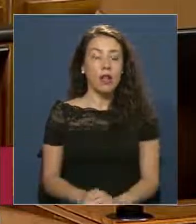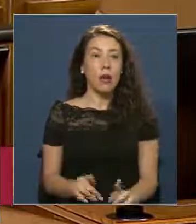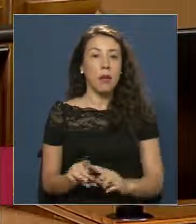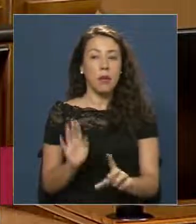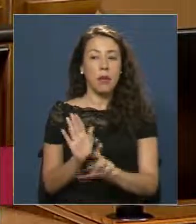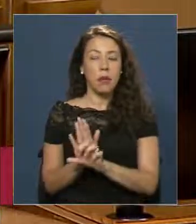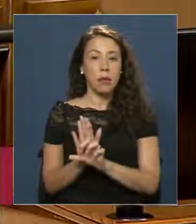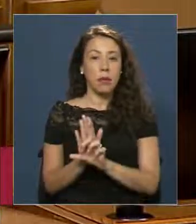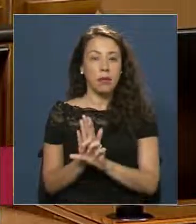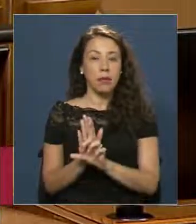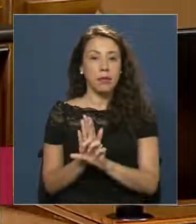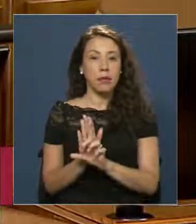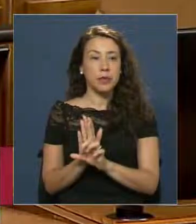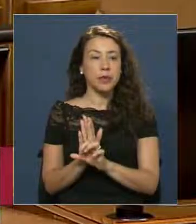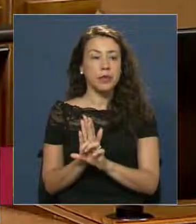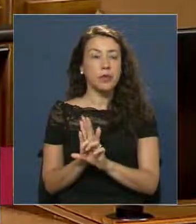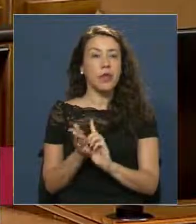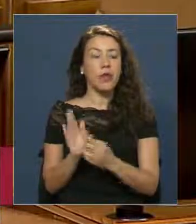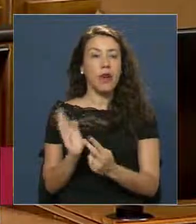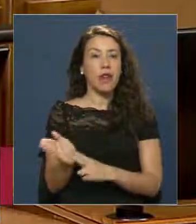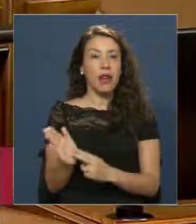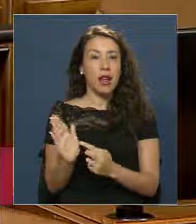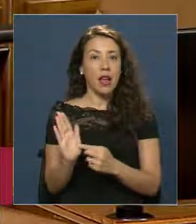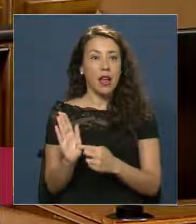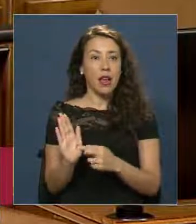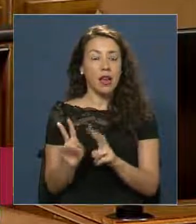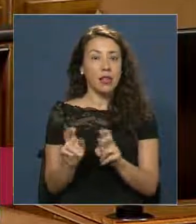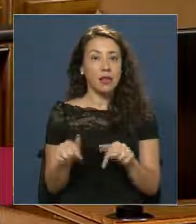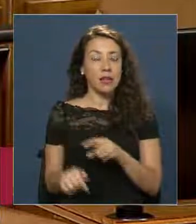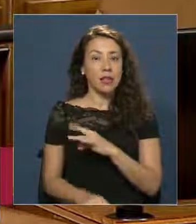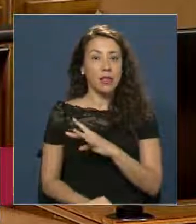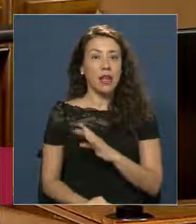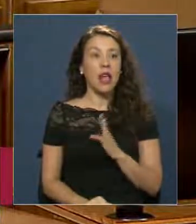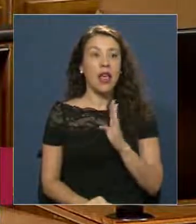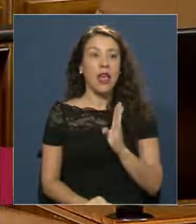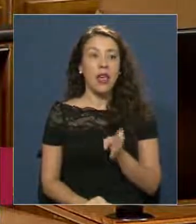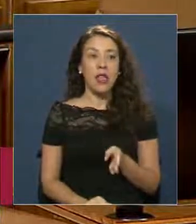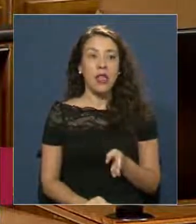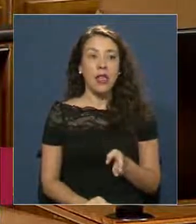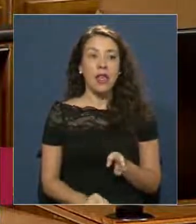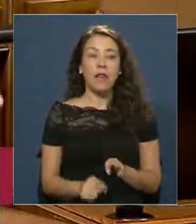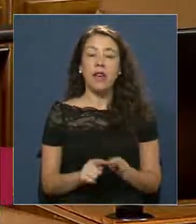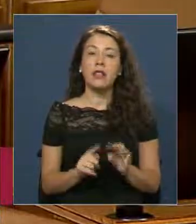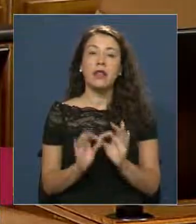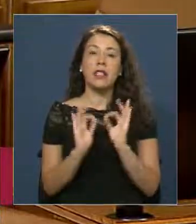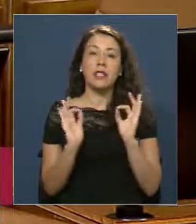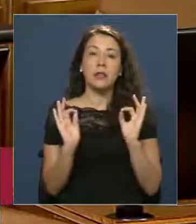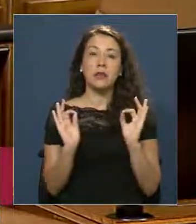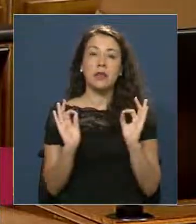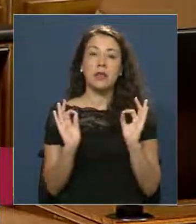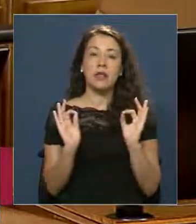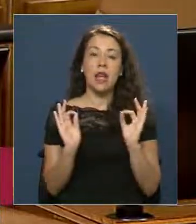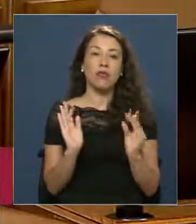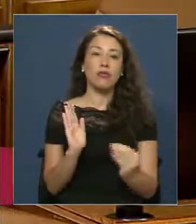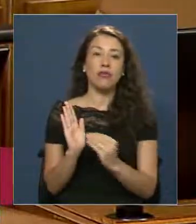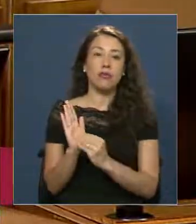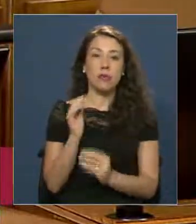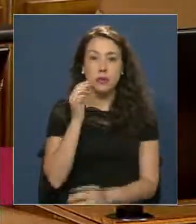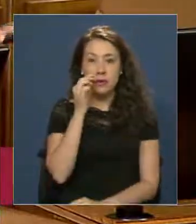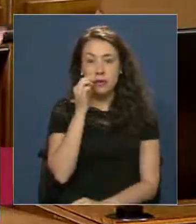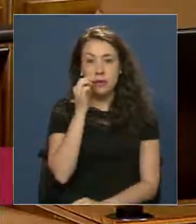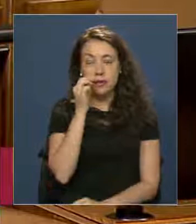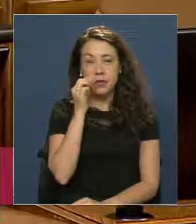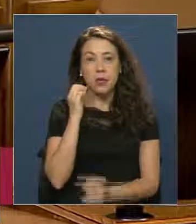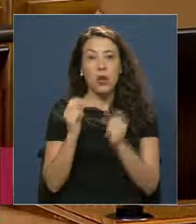ley que concretiza estos principios en Chile tenía que tener una especial configuración.